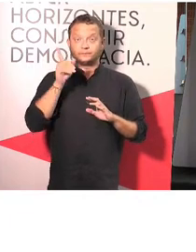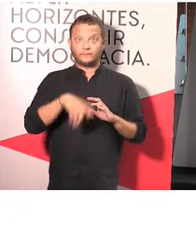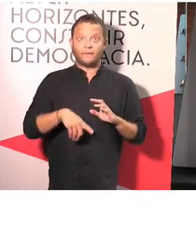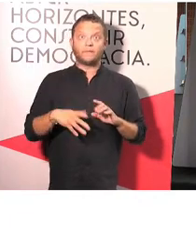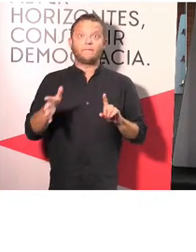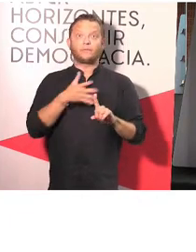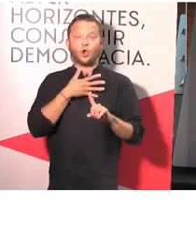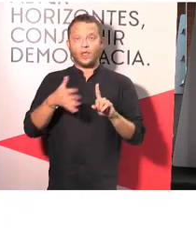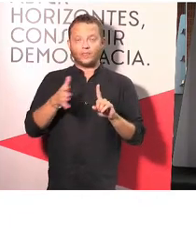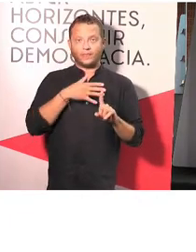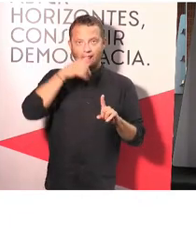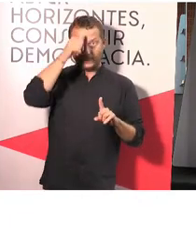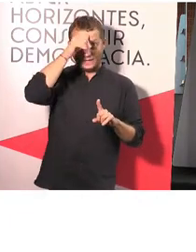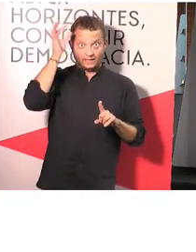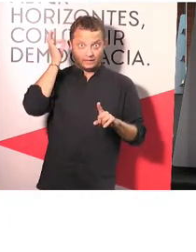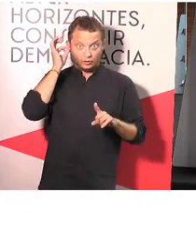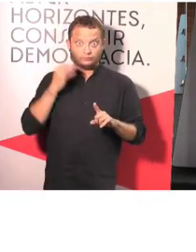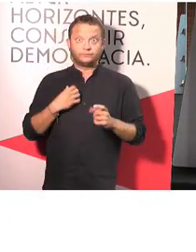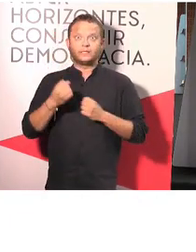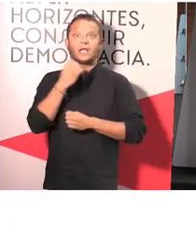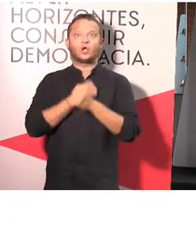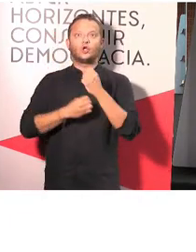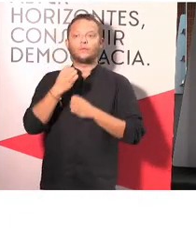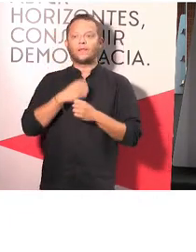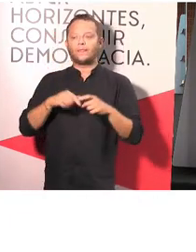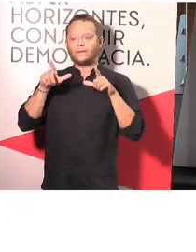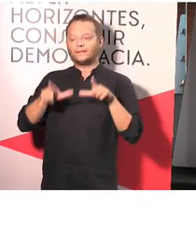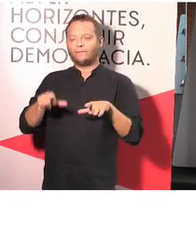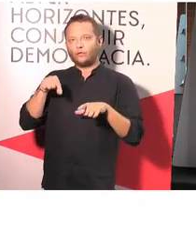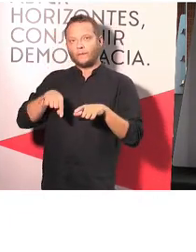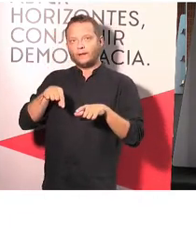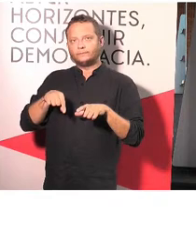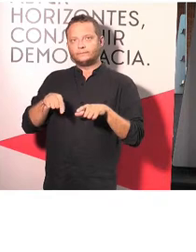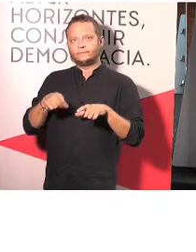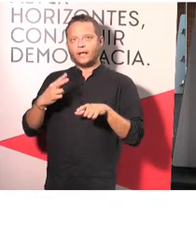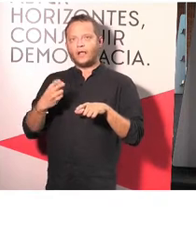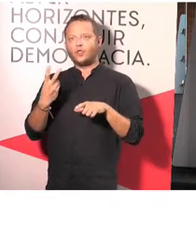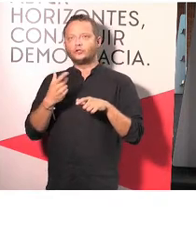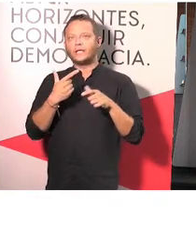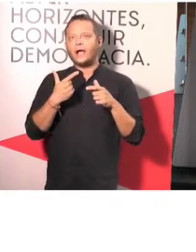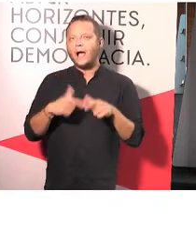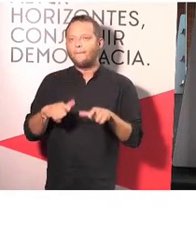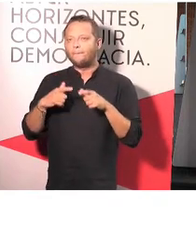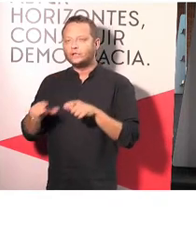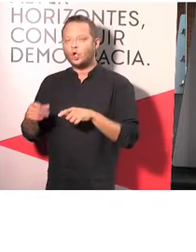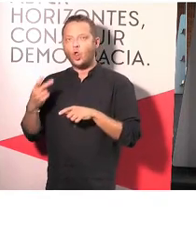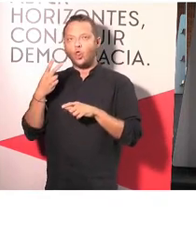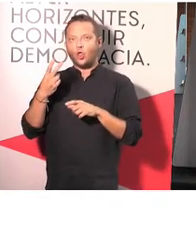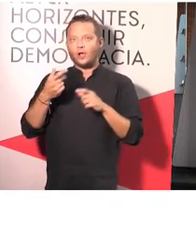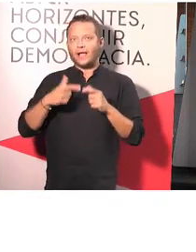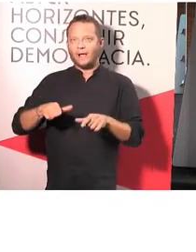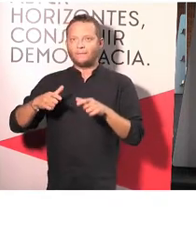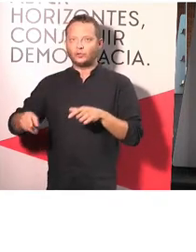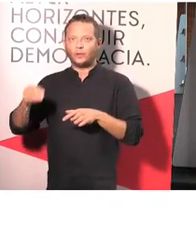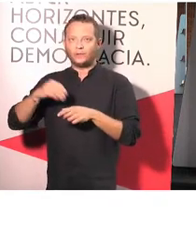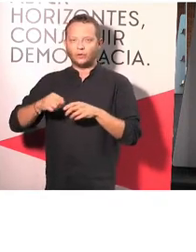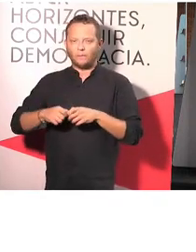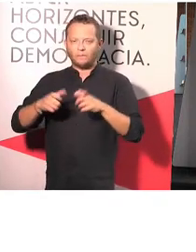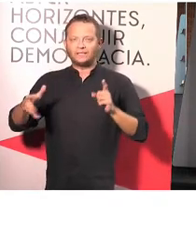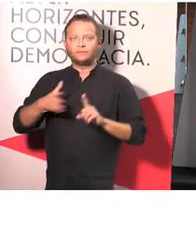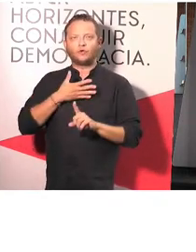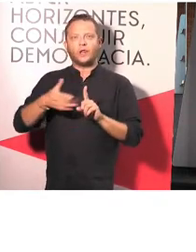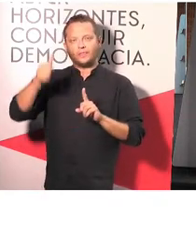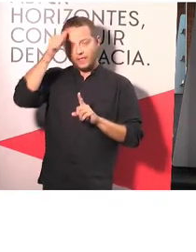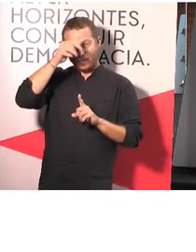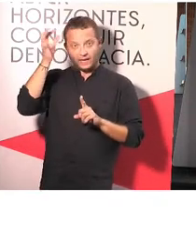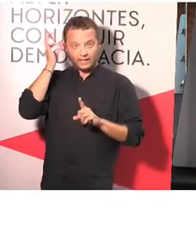violencias de género. La economía de plataforma se fundamenta en dos ámbitos, que son los dos ámbitos en que está creciendo más la violencia de